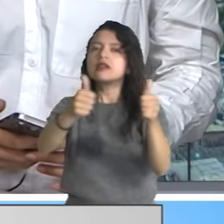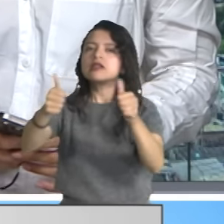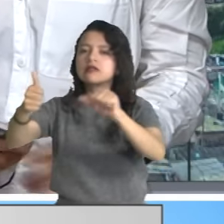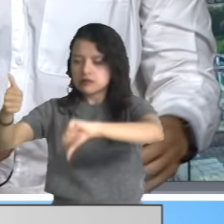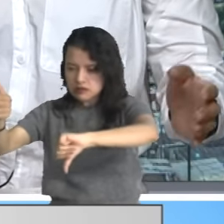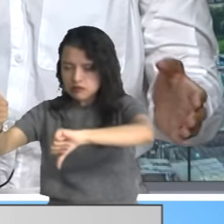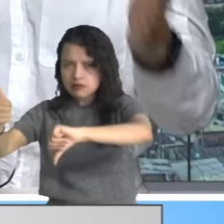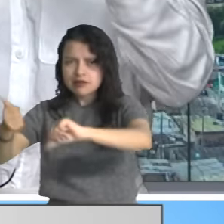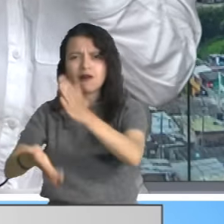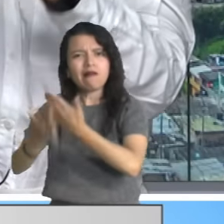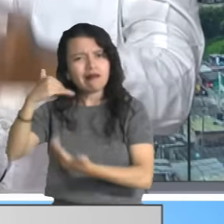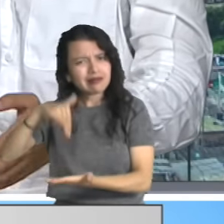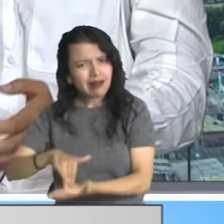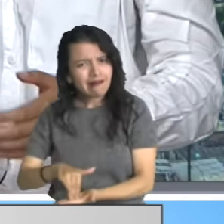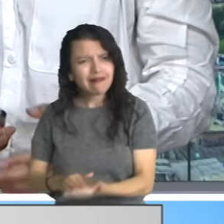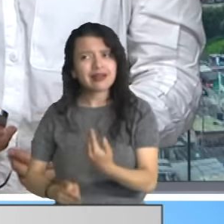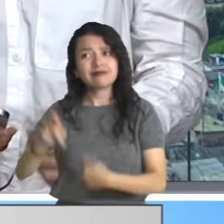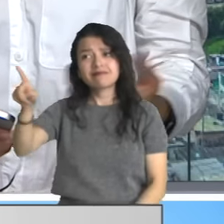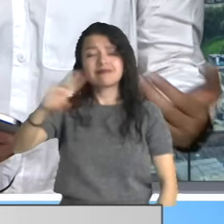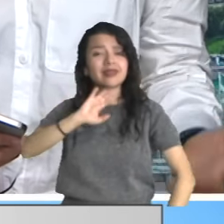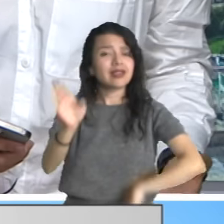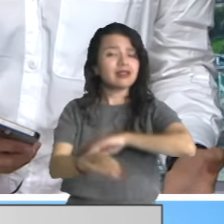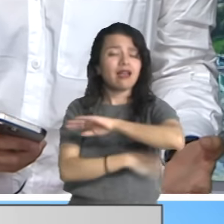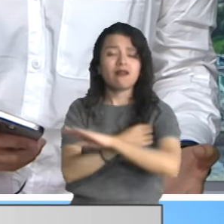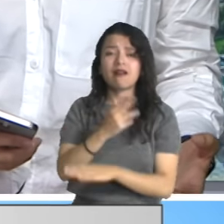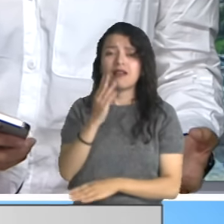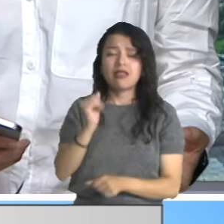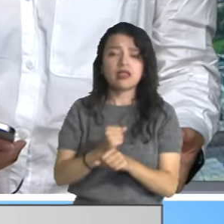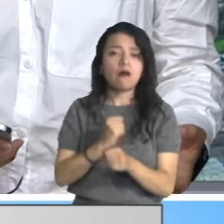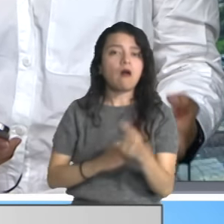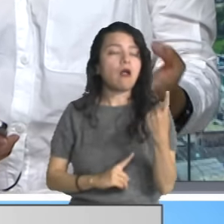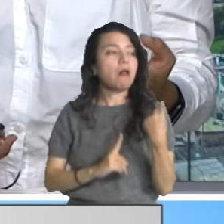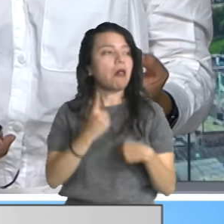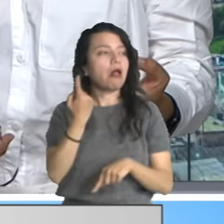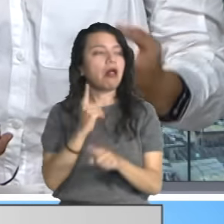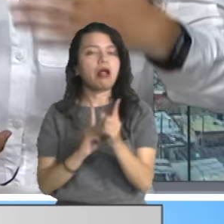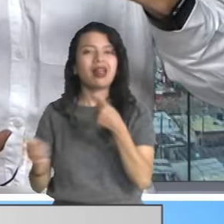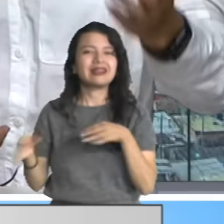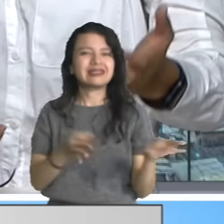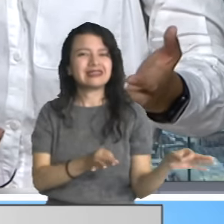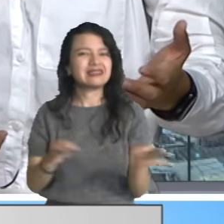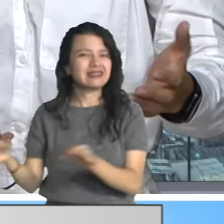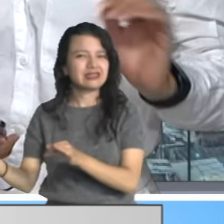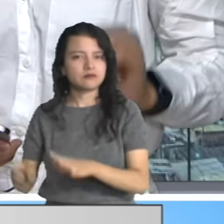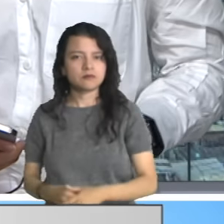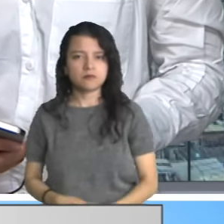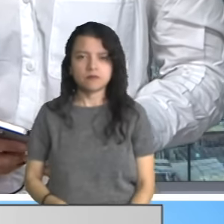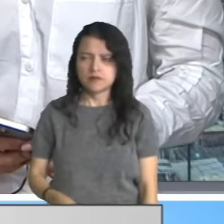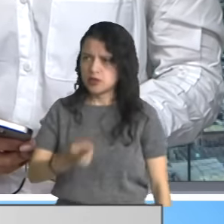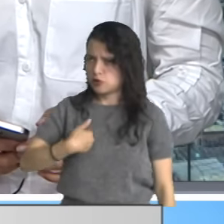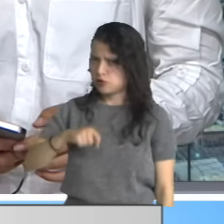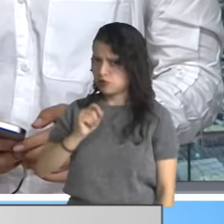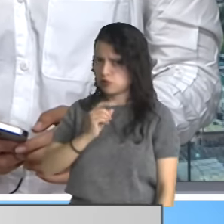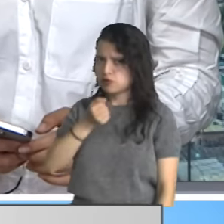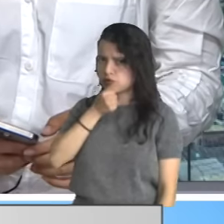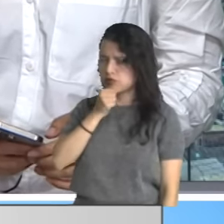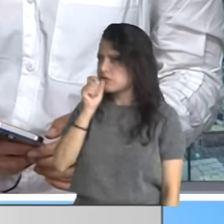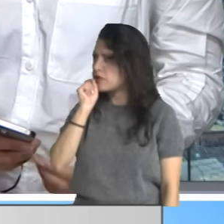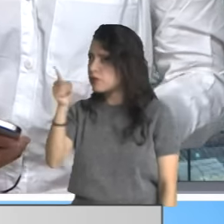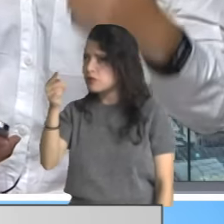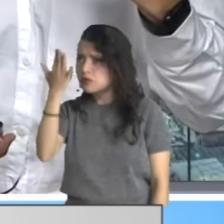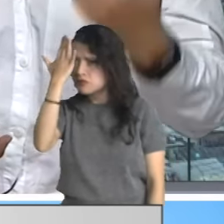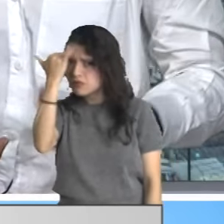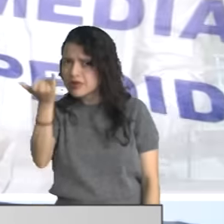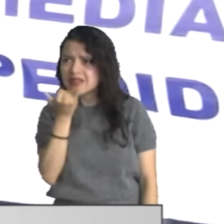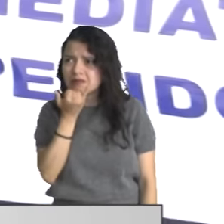trabajadores el Ministerio de Trabajo incumplió. Lo que respondió el Ministerio de Trabajo es que las órdenes, por ejemplo, de pago de los días no